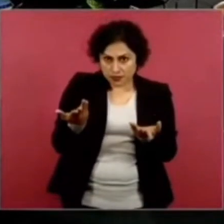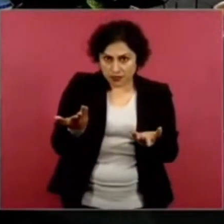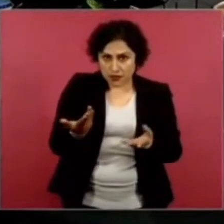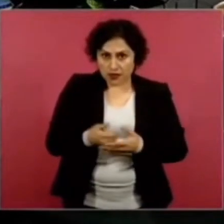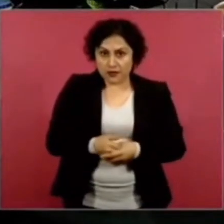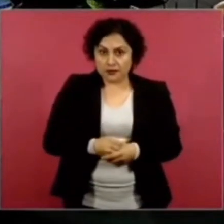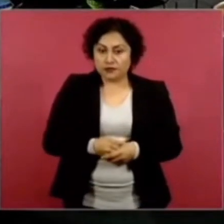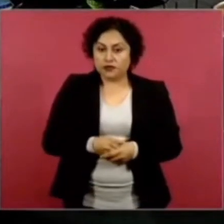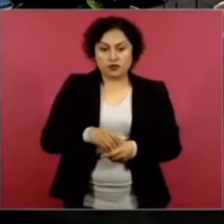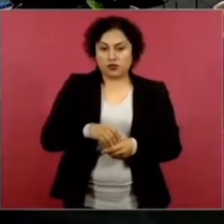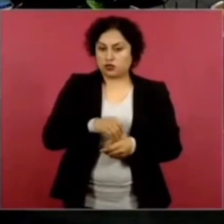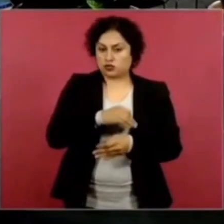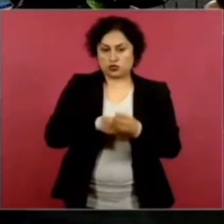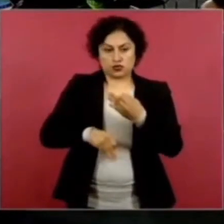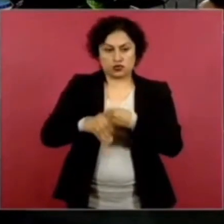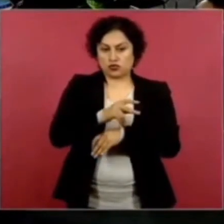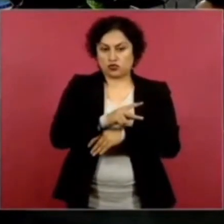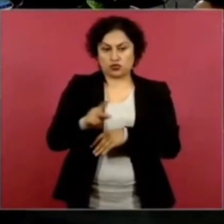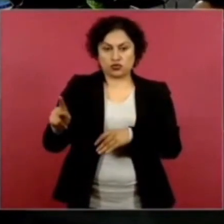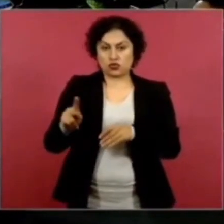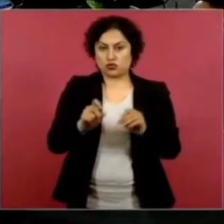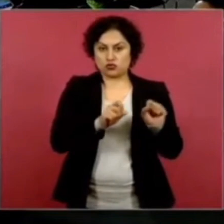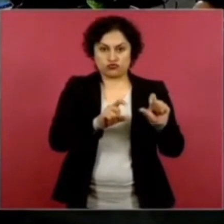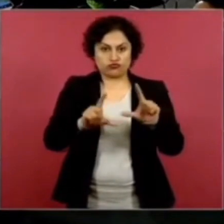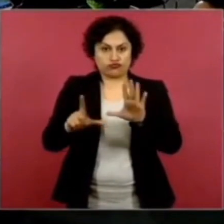No, todo, la serie.